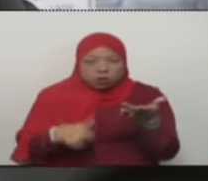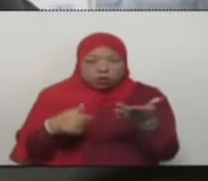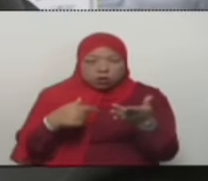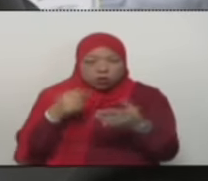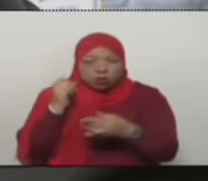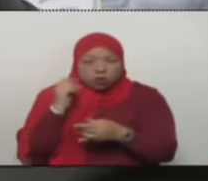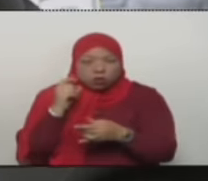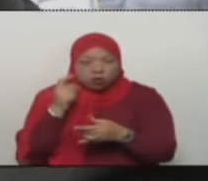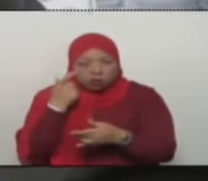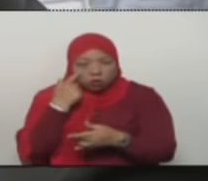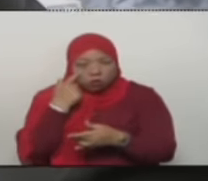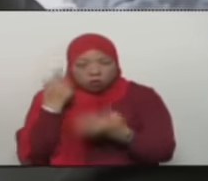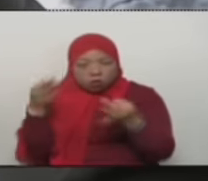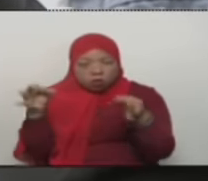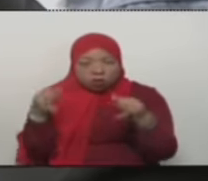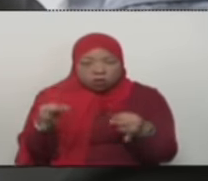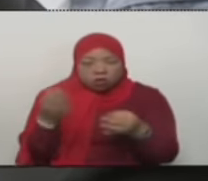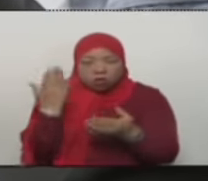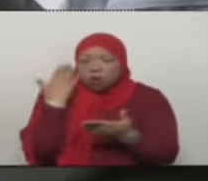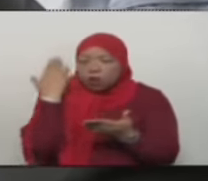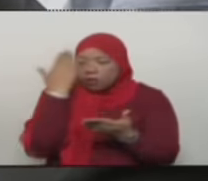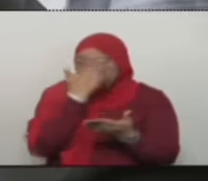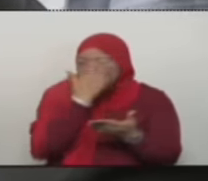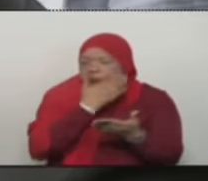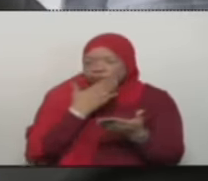modas o de maquillaje,